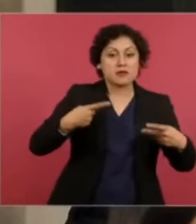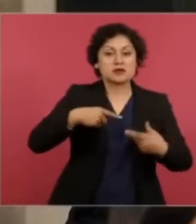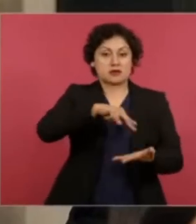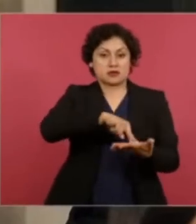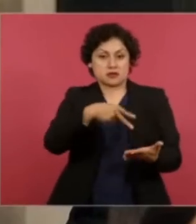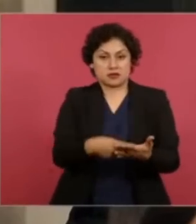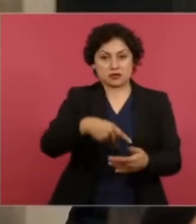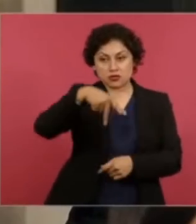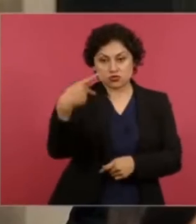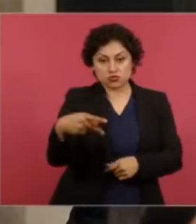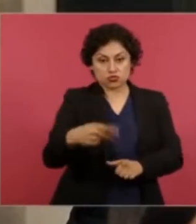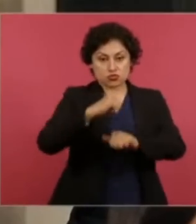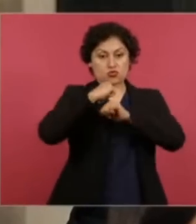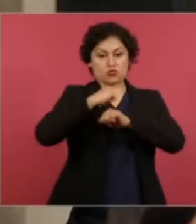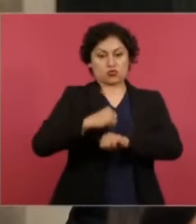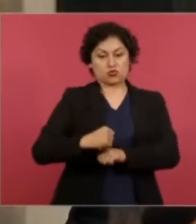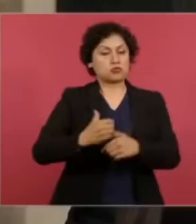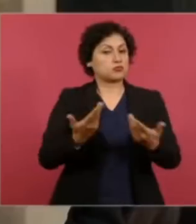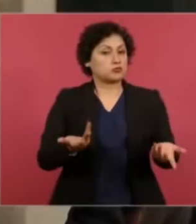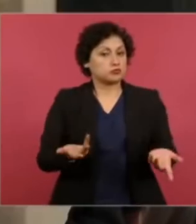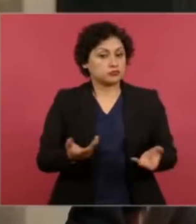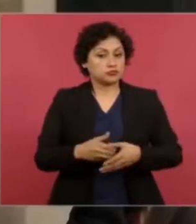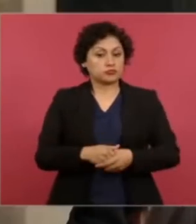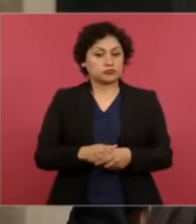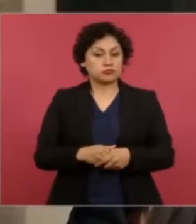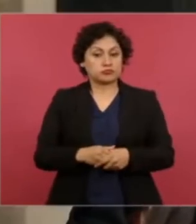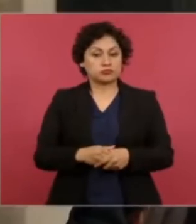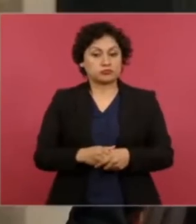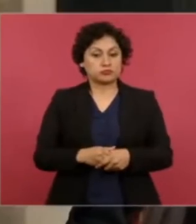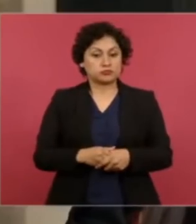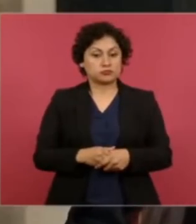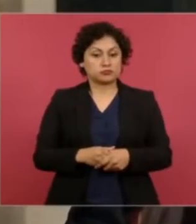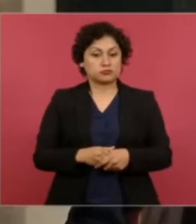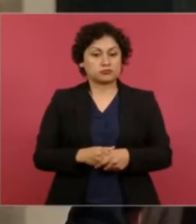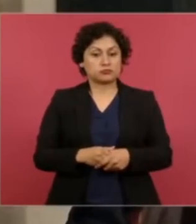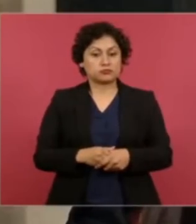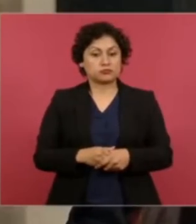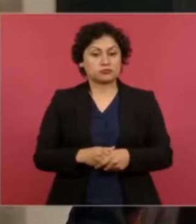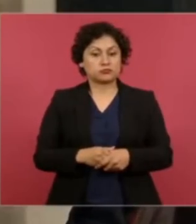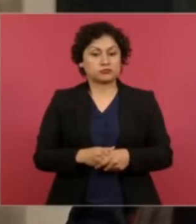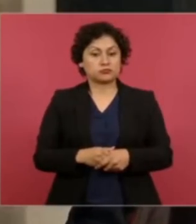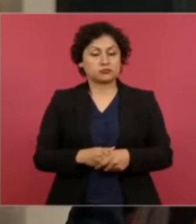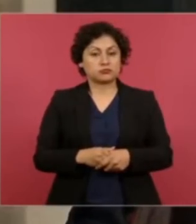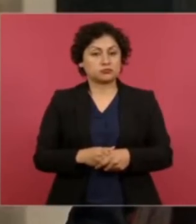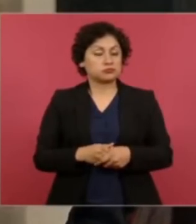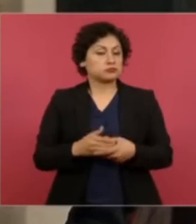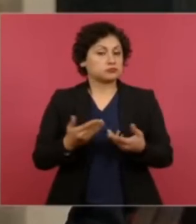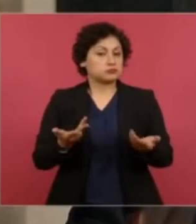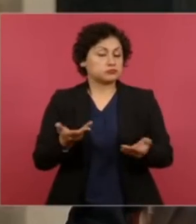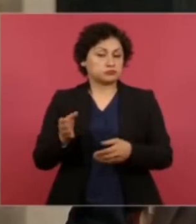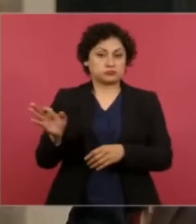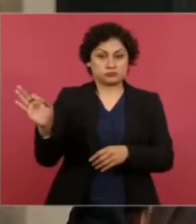AIFA tienen que hacer su declaración patrimonial pública, aún con el riesgo de que tienen que